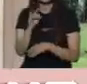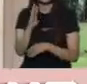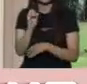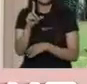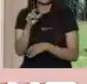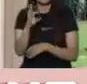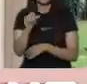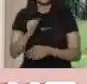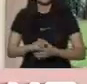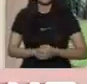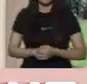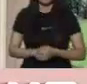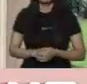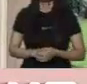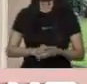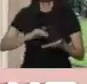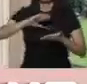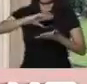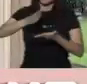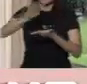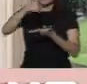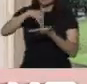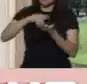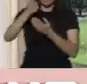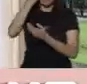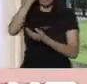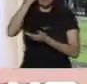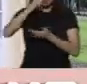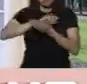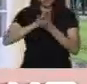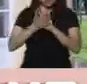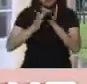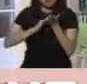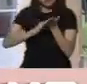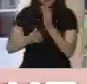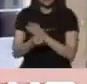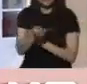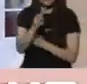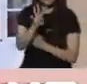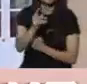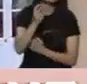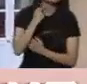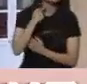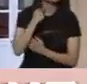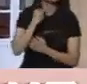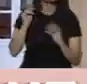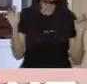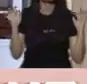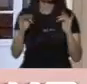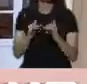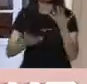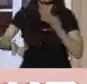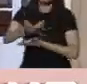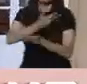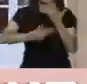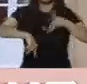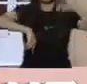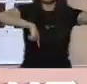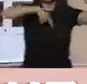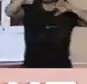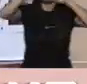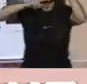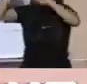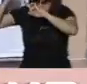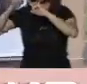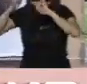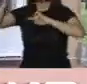Bogotá y el Centro de Memoria, Paz y Reconciliación se unen este 4 de noviembre para resaltar, a través de constelaciones y estrellas, un